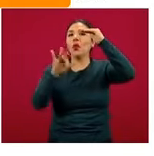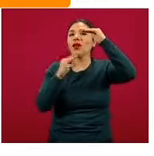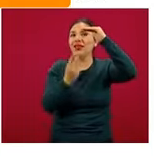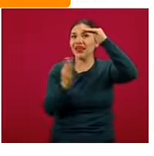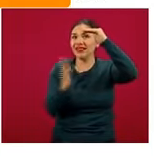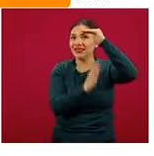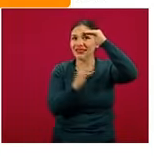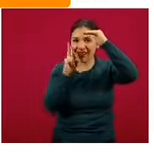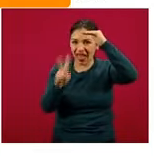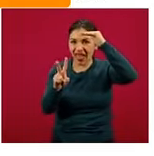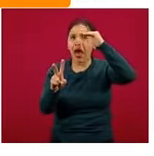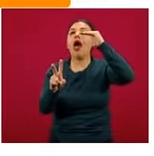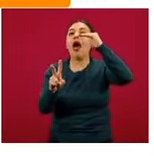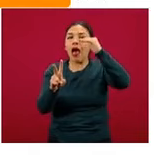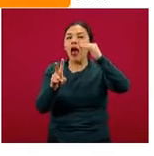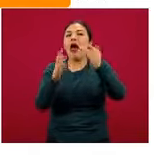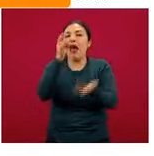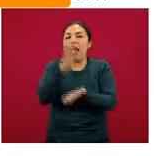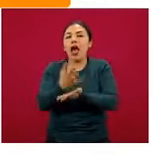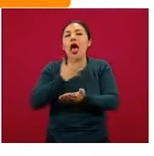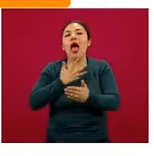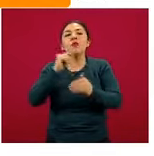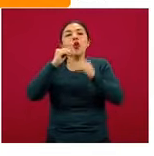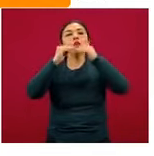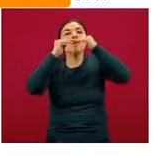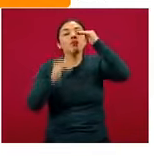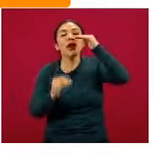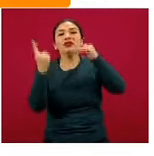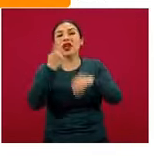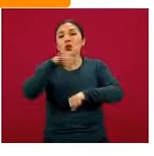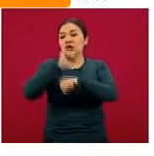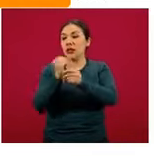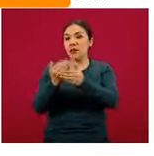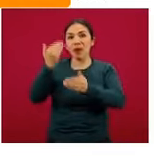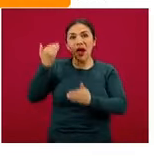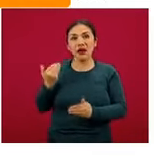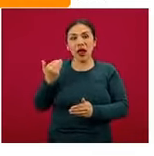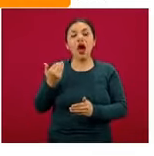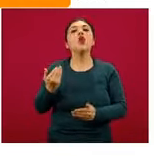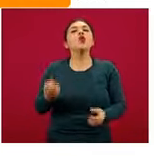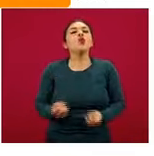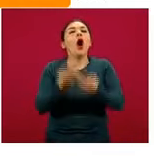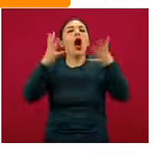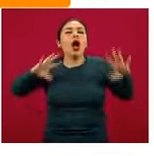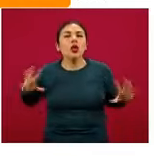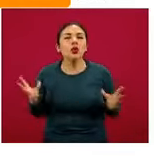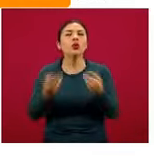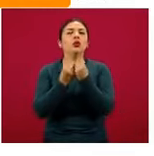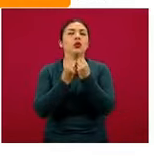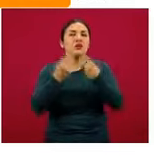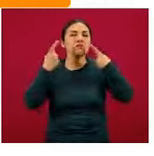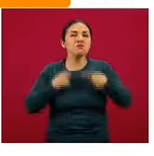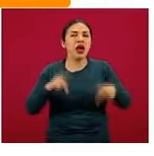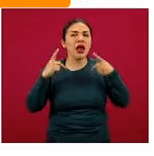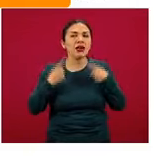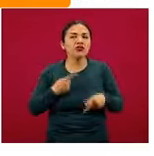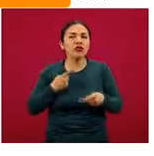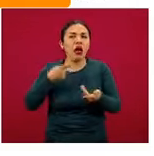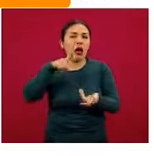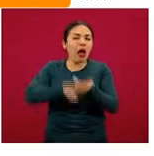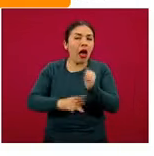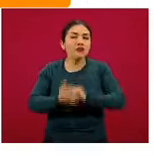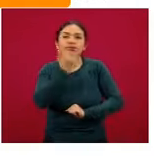43, lo cual habla de una disminución en comparación a la semana anterior de la cantidad total de casos que han sido clasificados